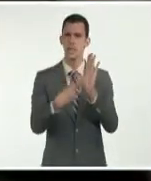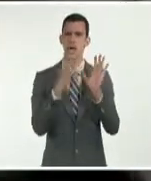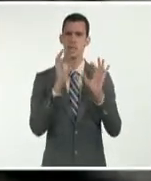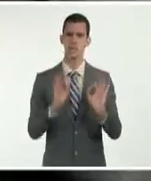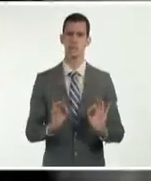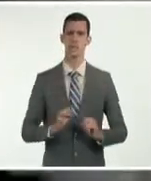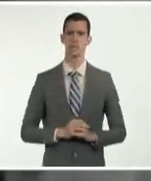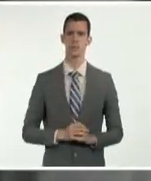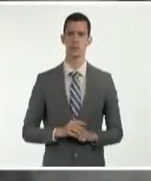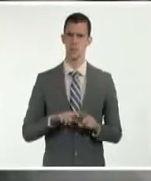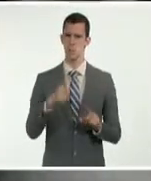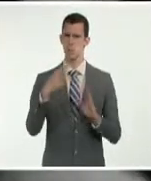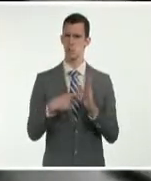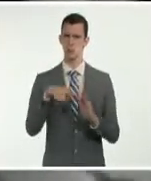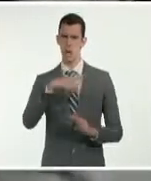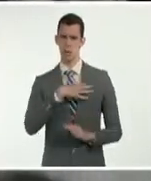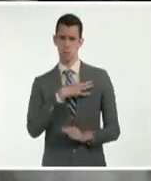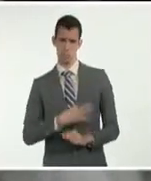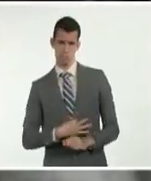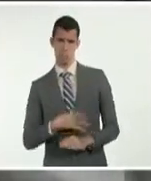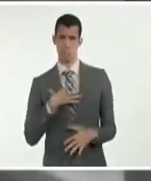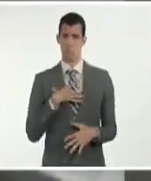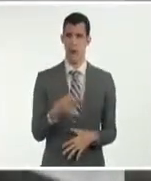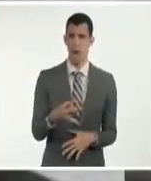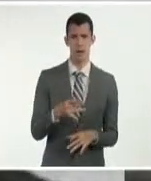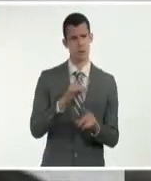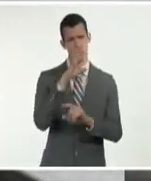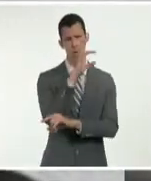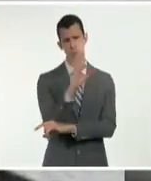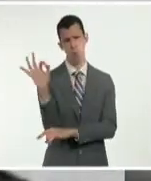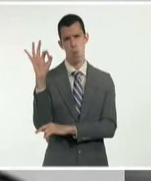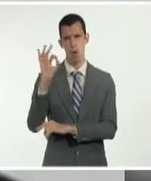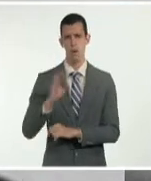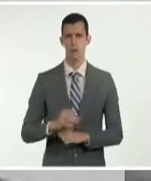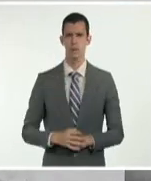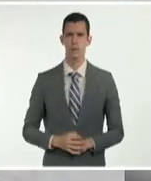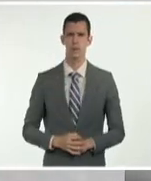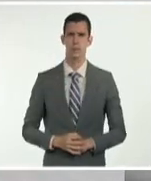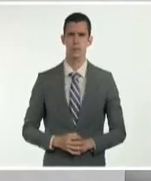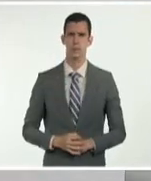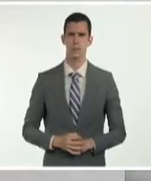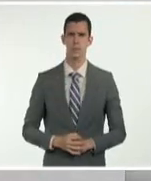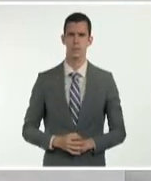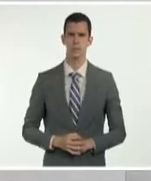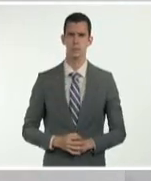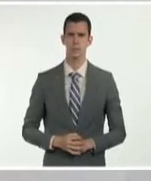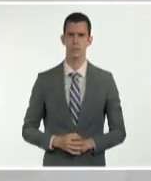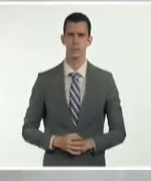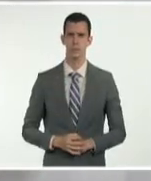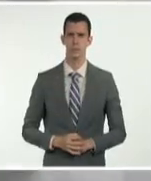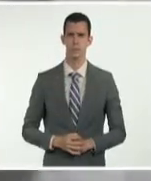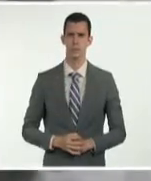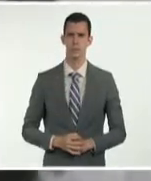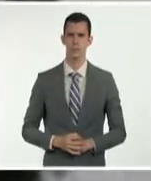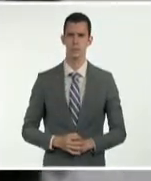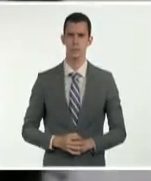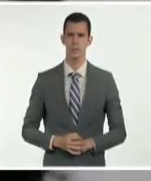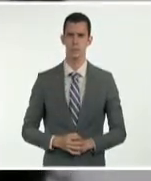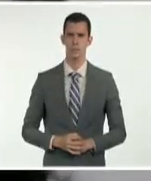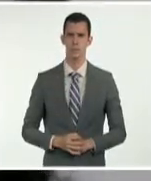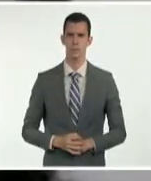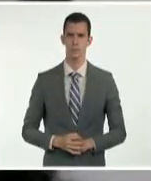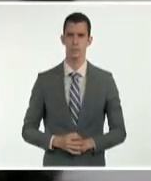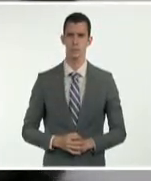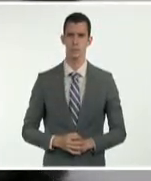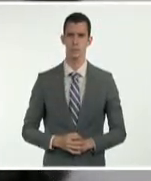rendición, ni el miedo, ni el pacto con el enemigo. Los dos murieron rebeldes, con la frente en alto,